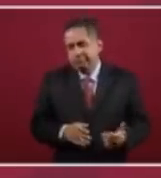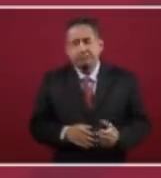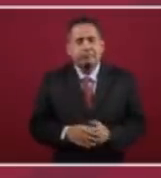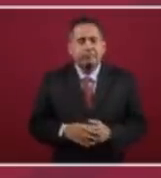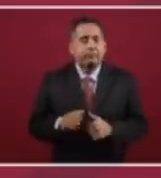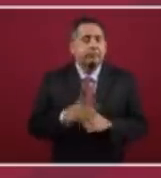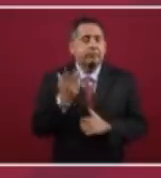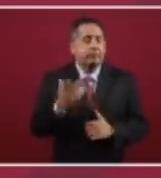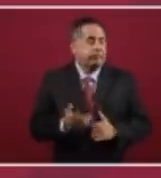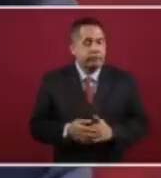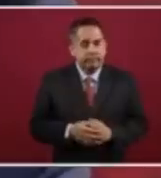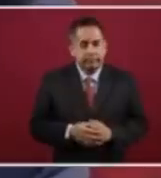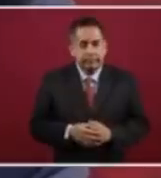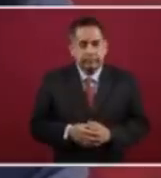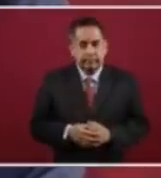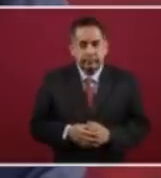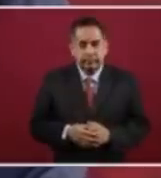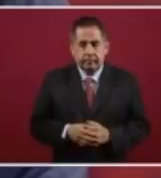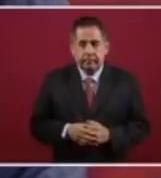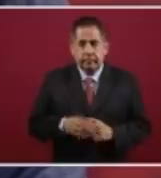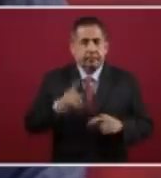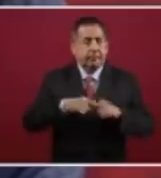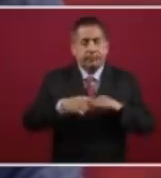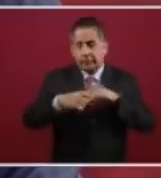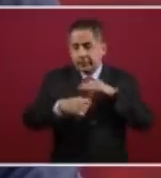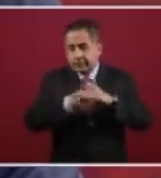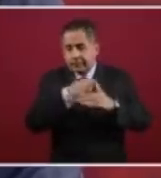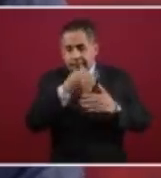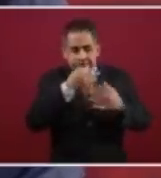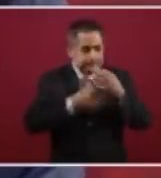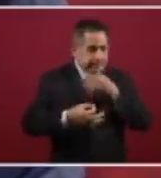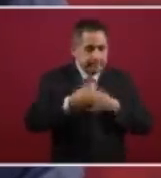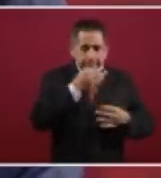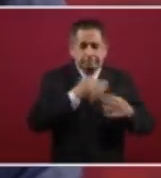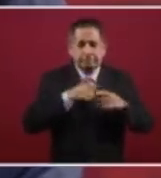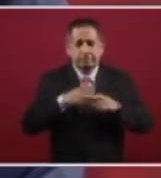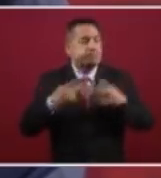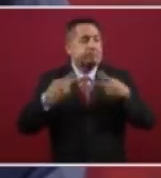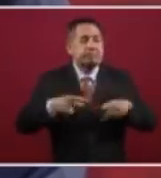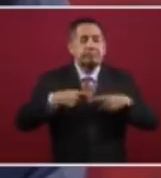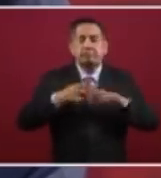porque quien más nos informa es la gente.